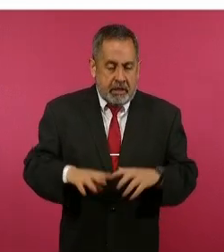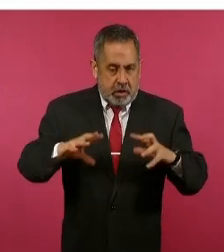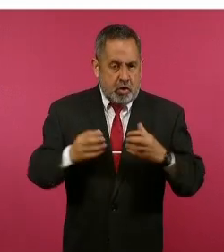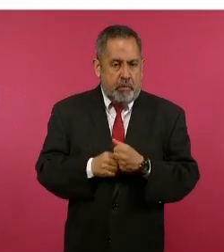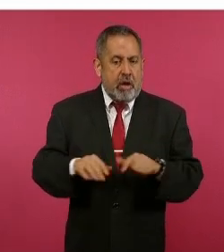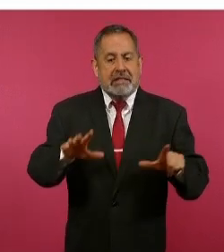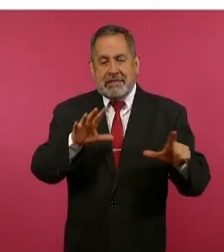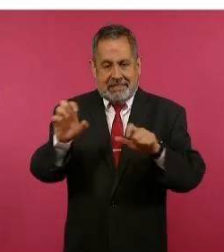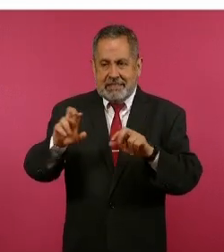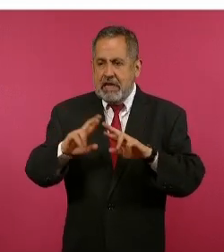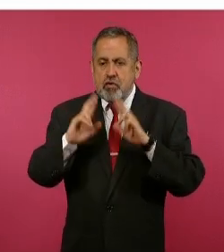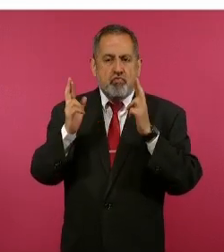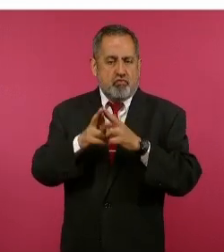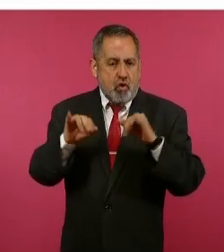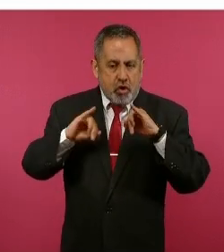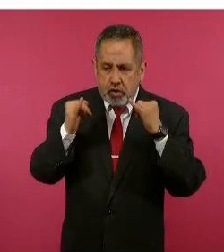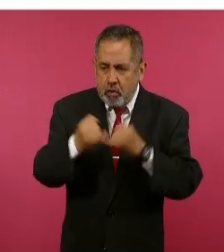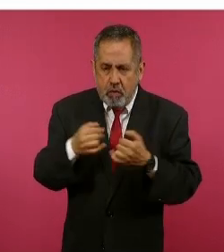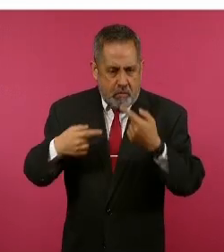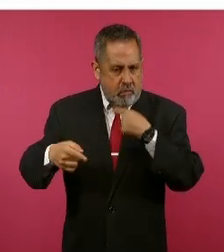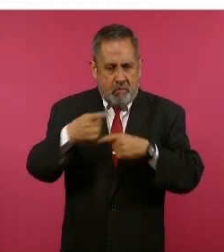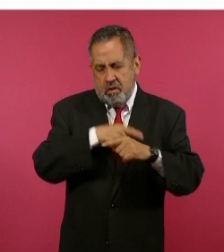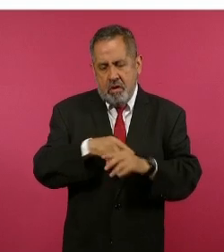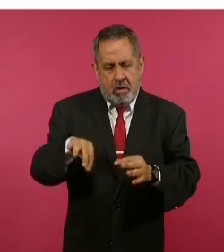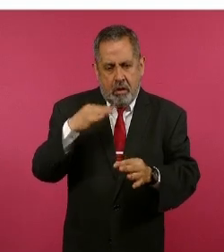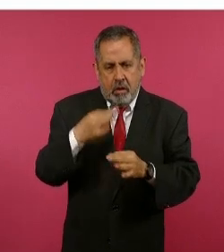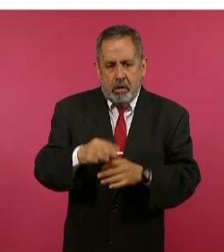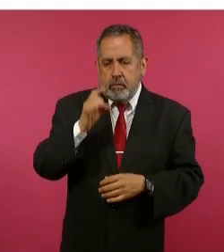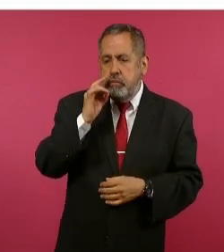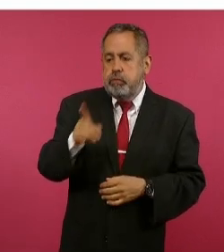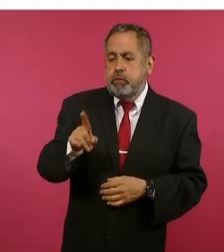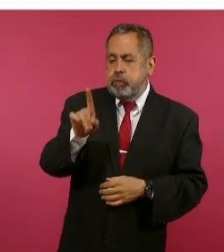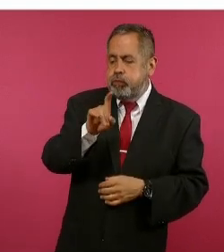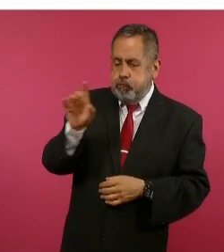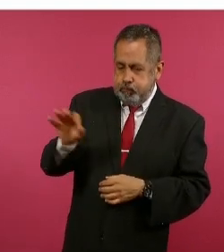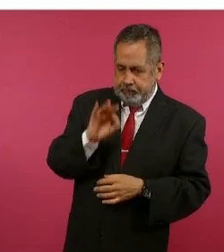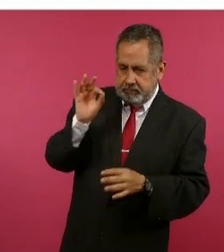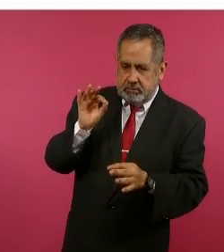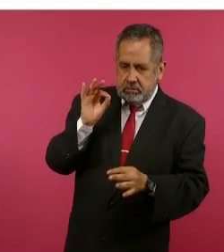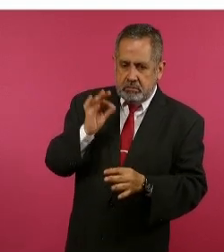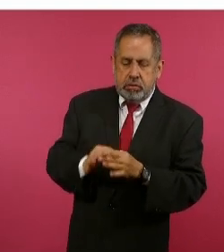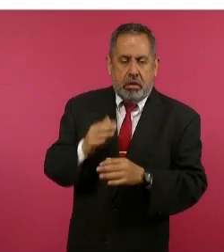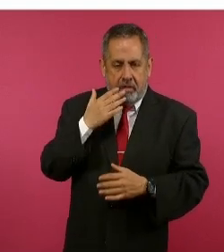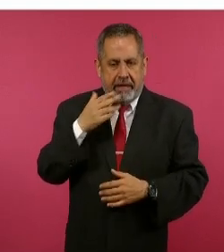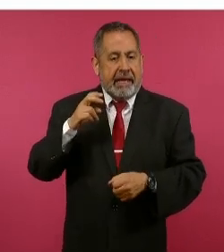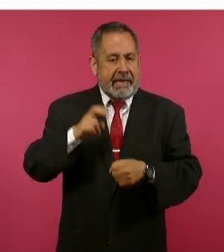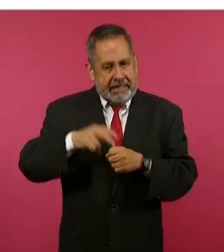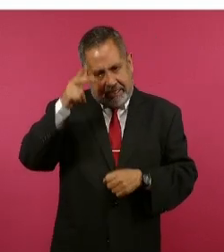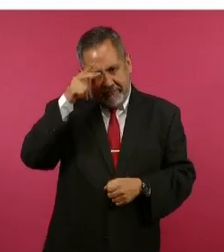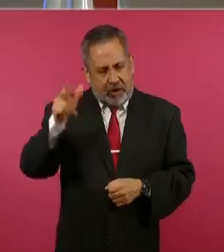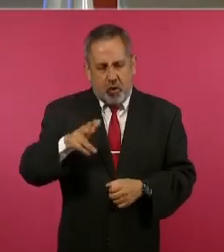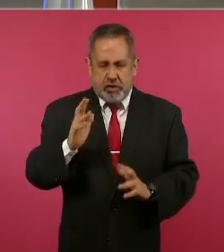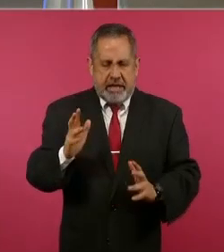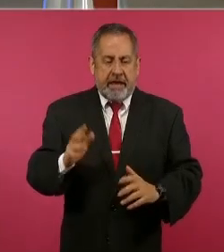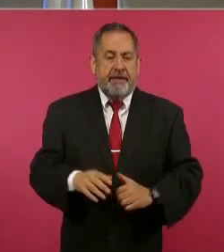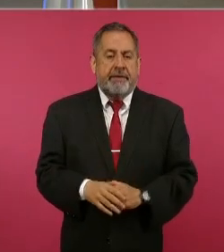700 asambleas, es decir, el 100% de las asambleas realizadas de la clínica es nuestra en Hidalgo. La siguiente es la